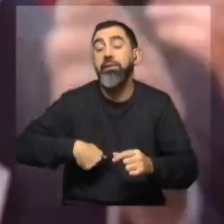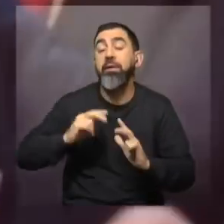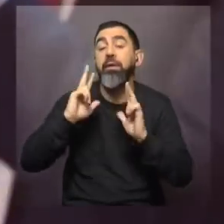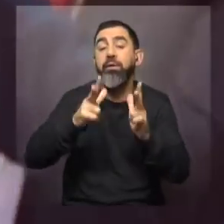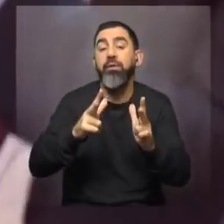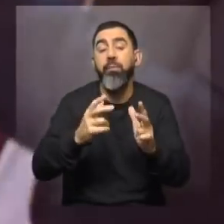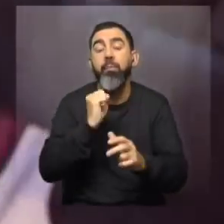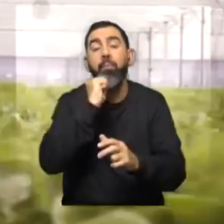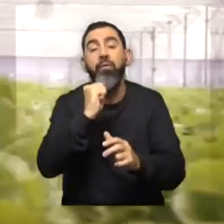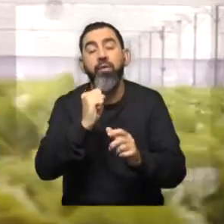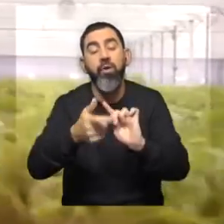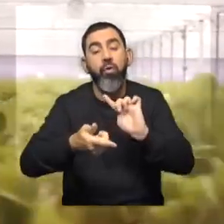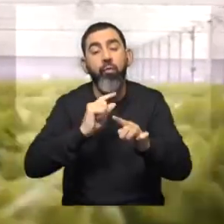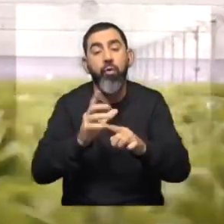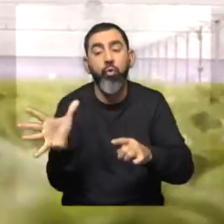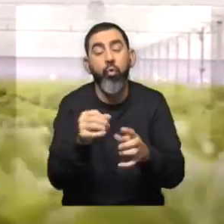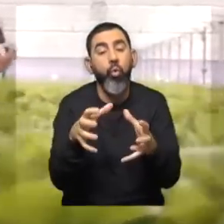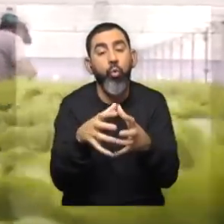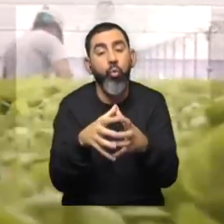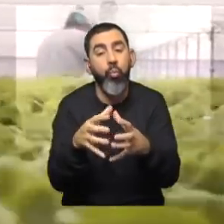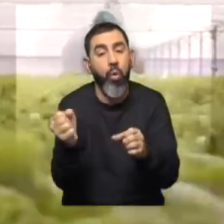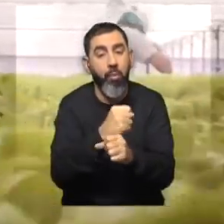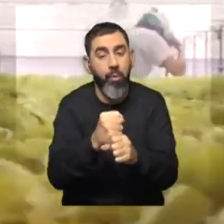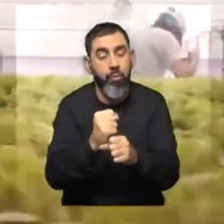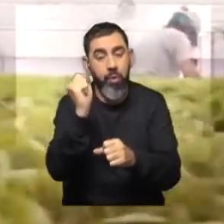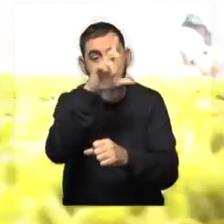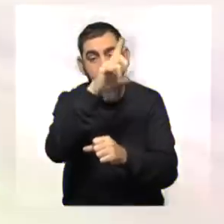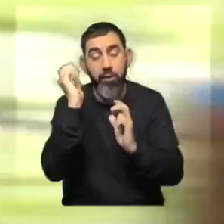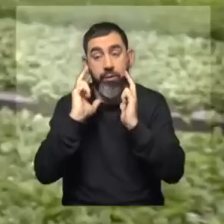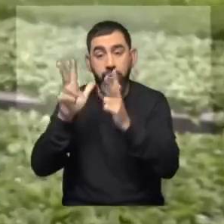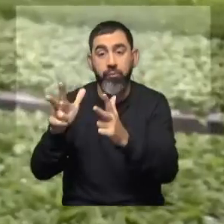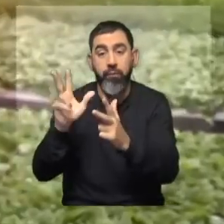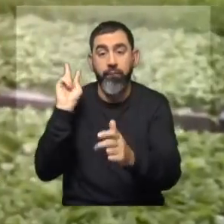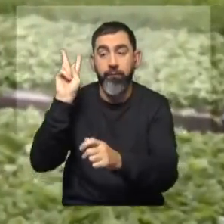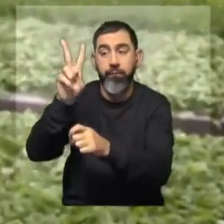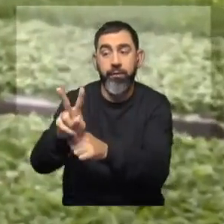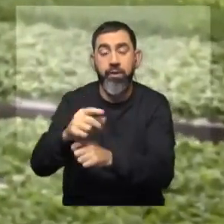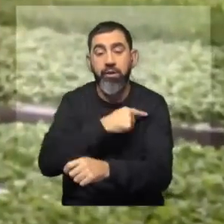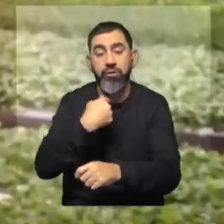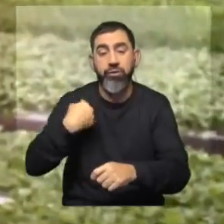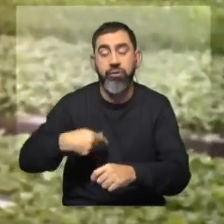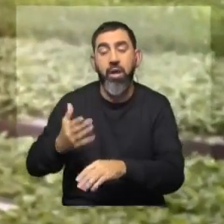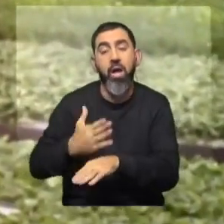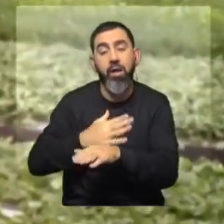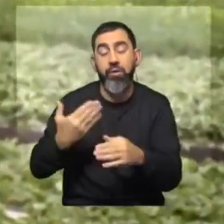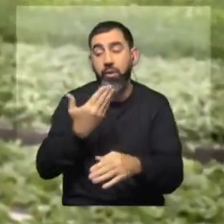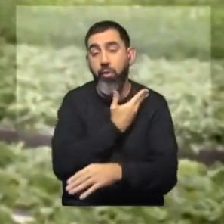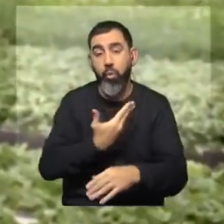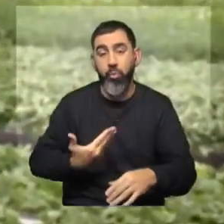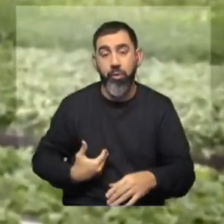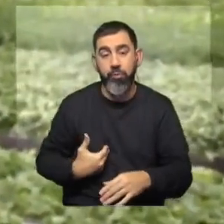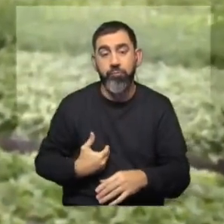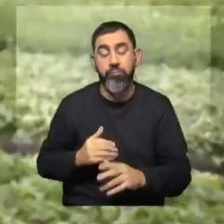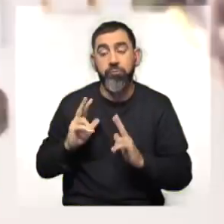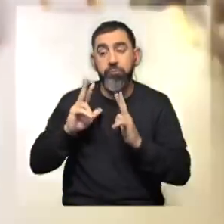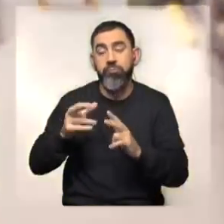manifestado que quería tener un tratado que aprobará todo el bloqueo regional la calle paulla había adelantado que visitaría el país asiático antes del fin de su período de gobierno y